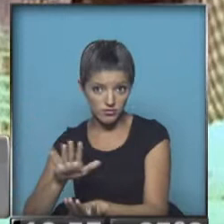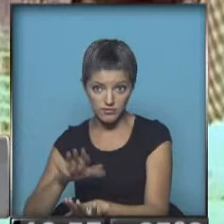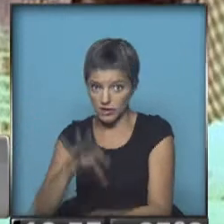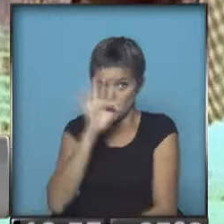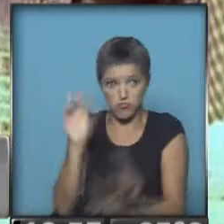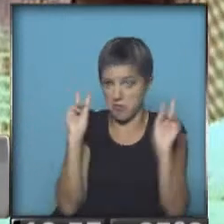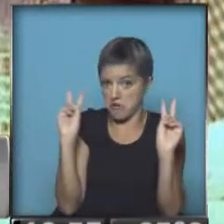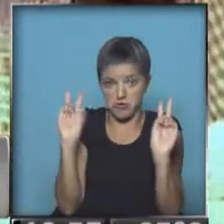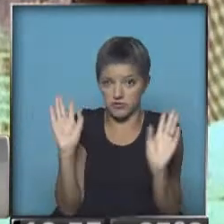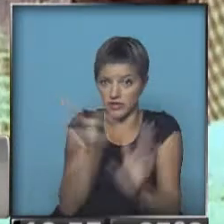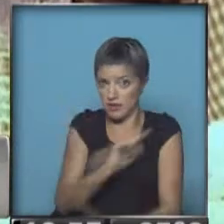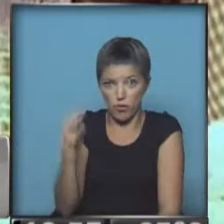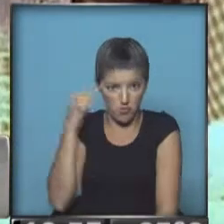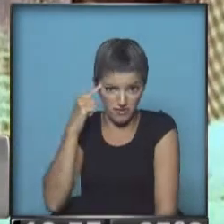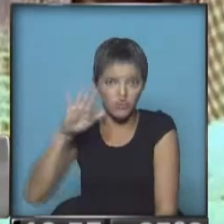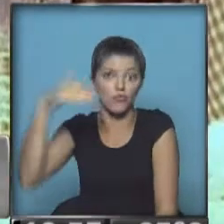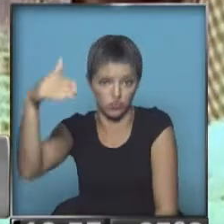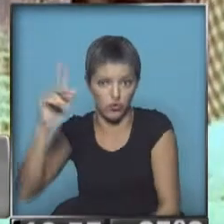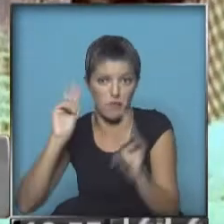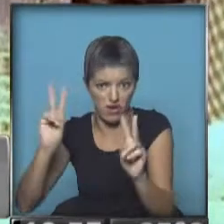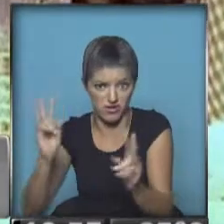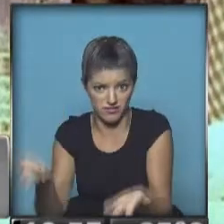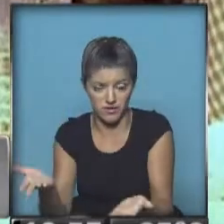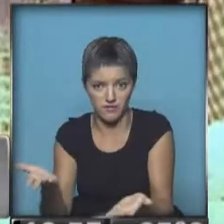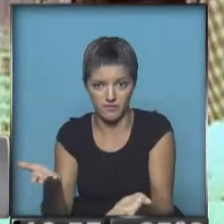fue peronista, ni lo piensa hacer, además.